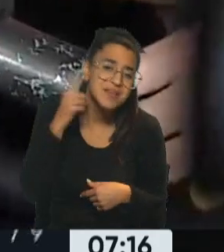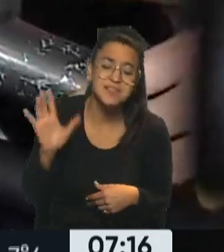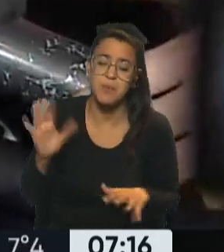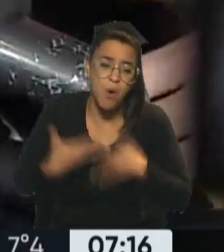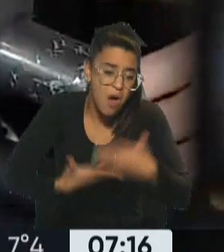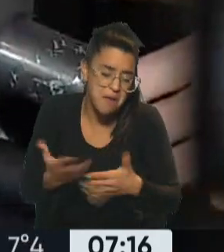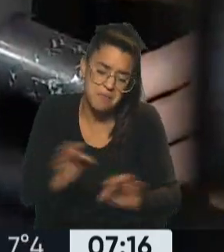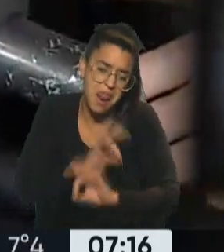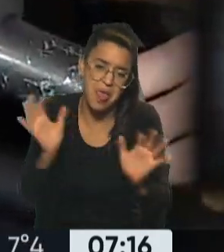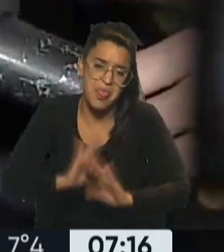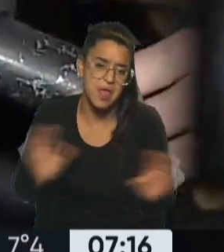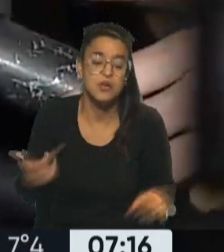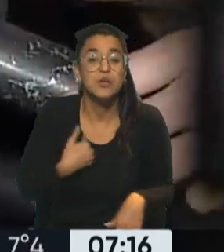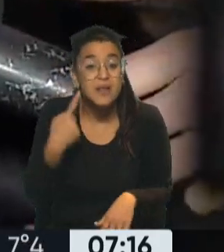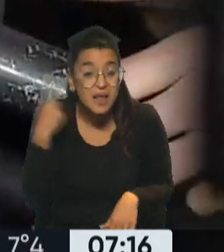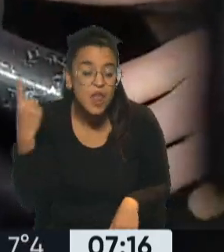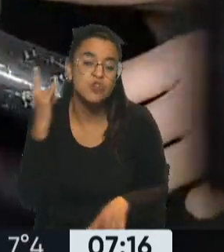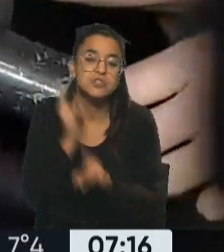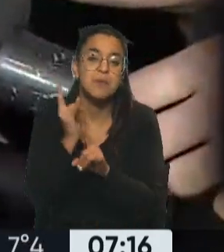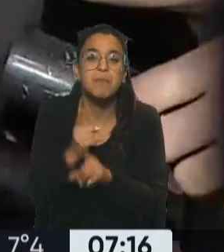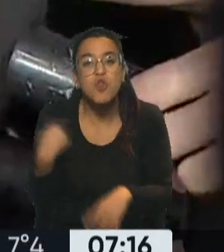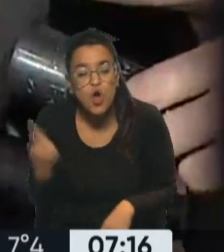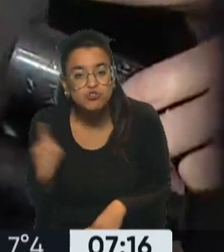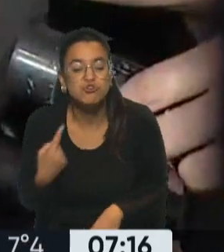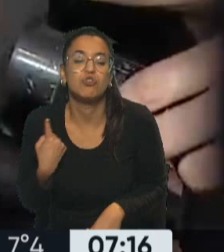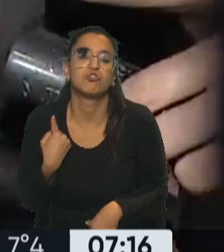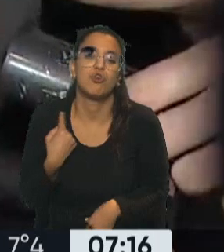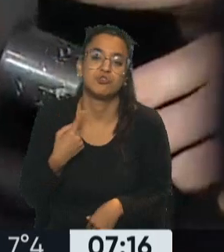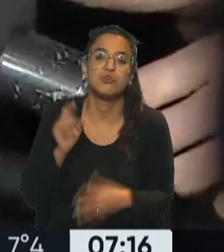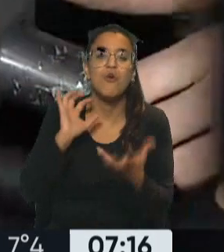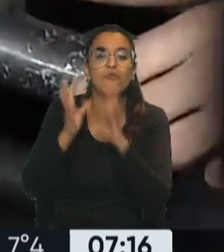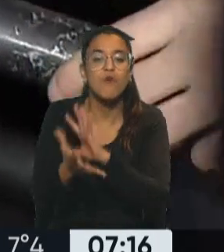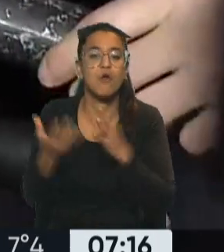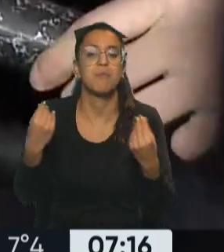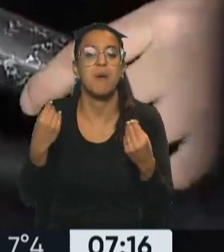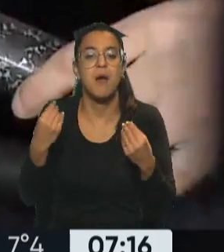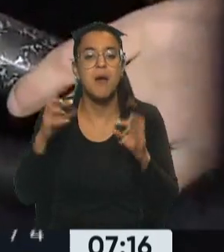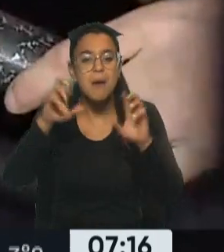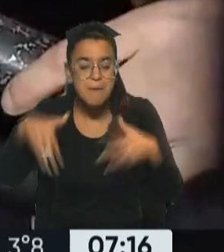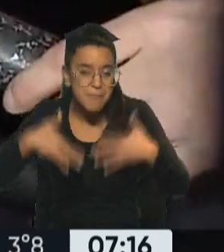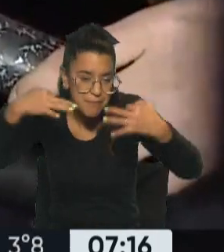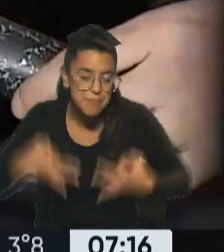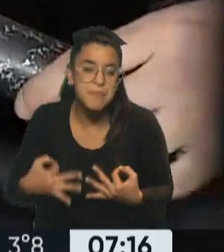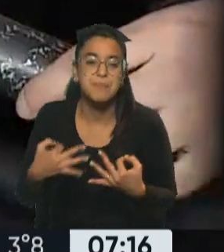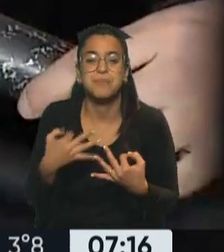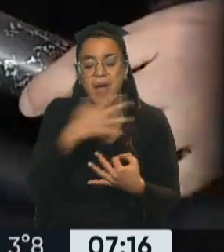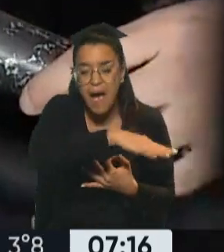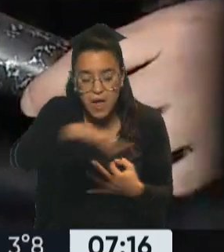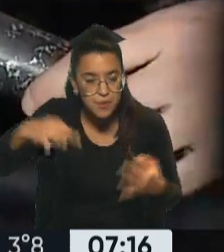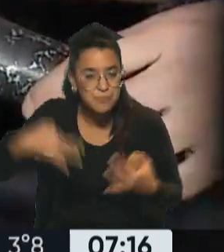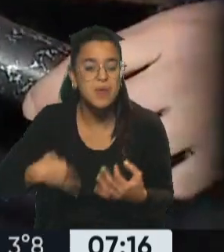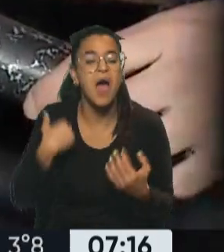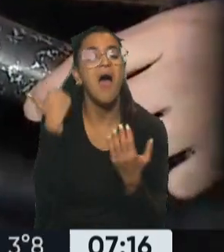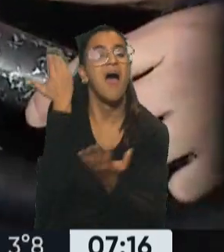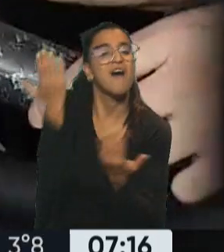conduce a nada. Creo que siempre nosotros, y a través de las áreas correspondientes, siempre hemos